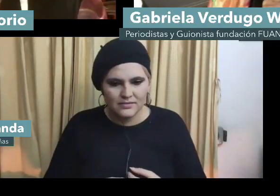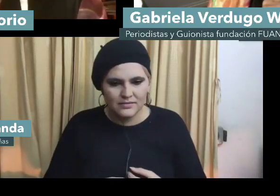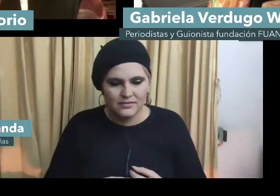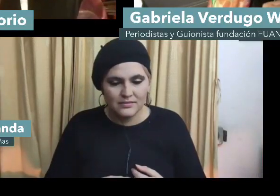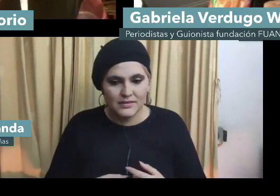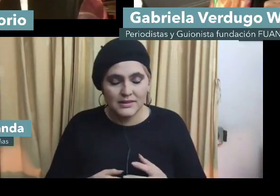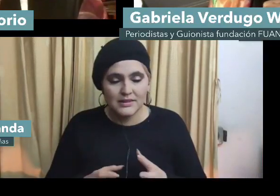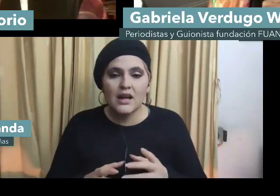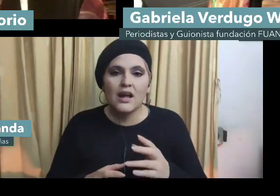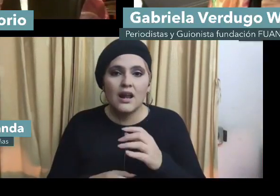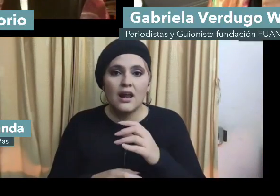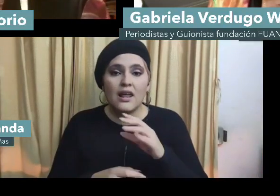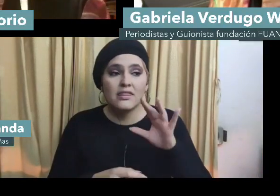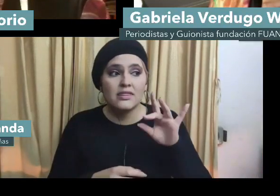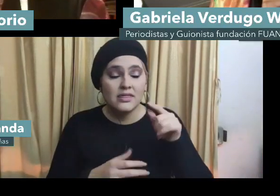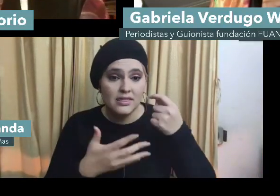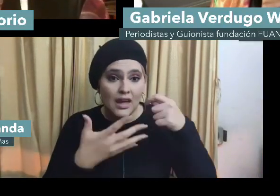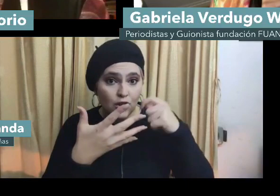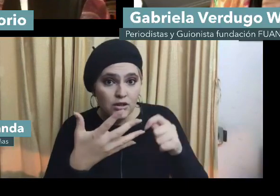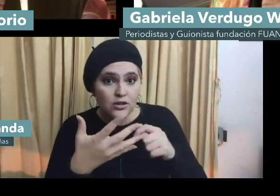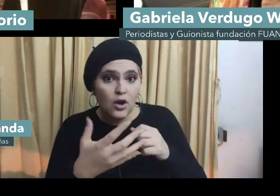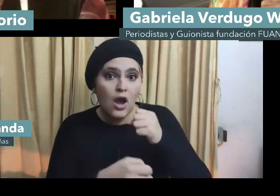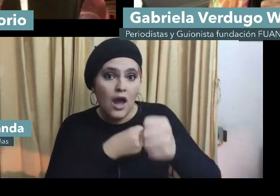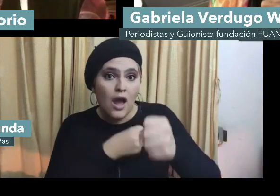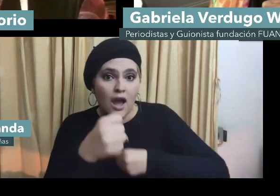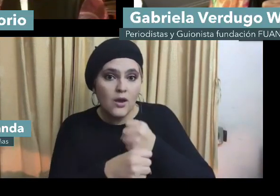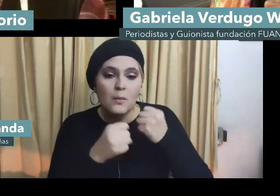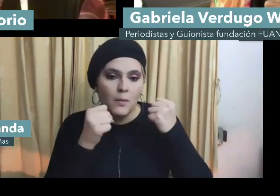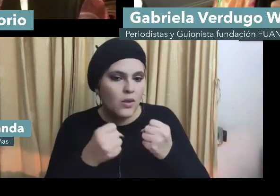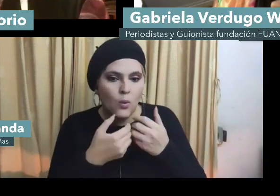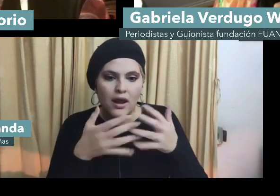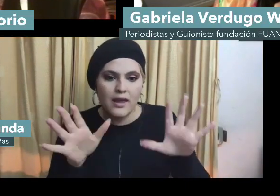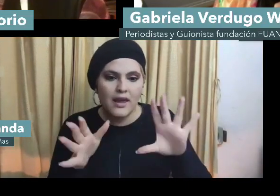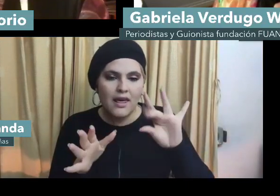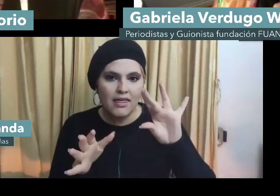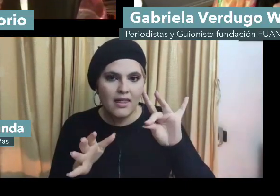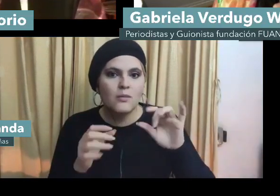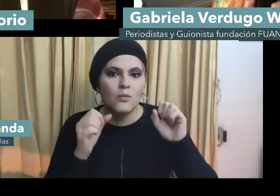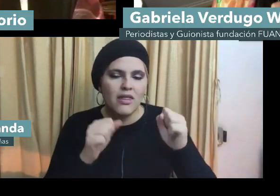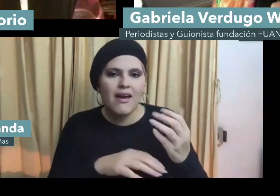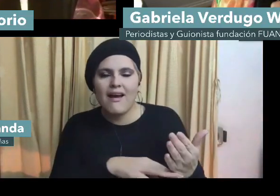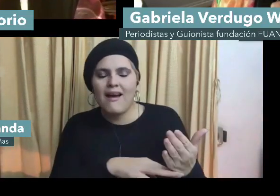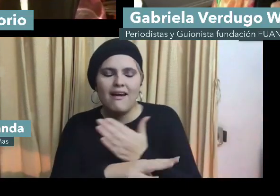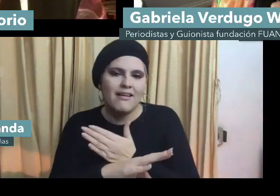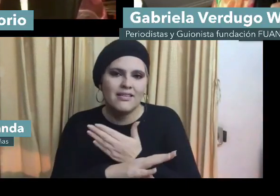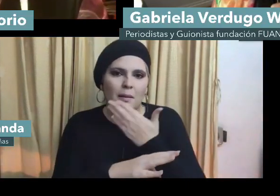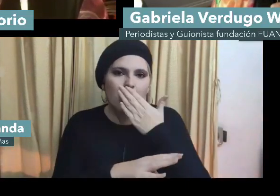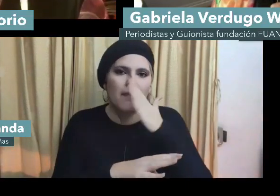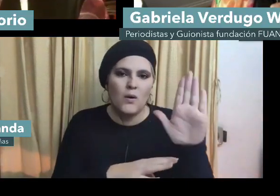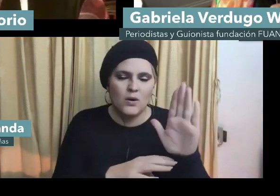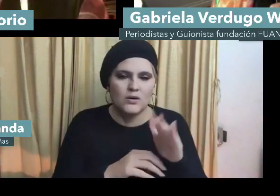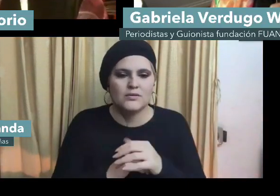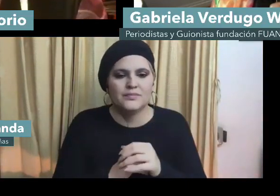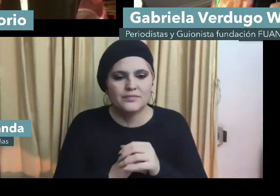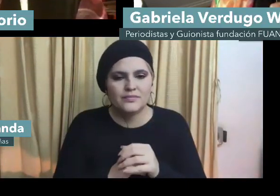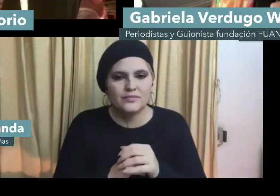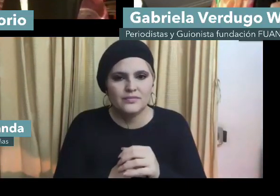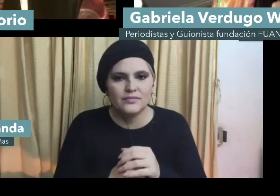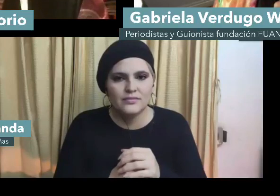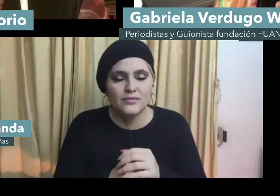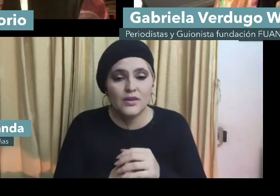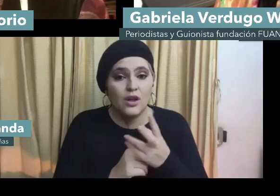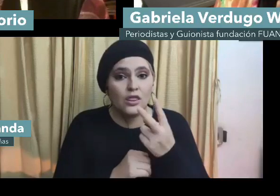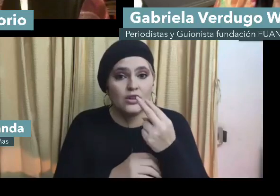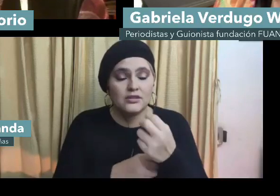Lo importante es tratar de hacerlo a la edad más precoz posible, como comentábamos en la charla. Pero a los 12 años tiene